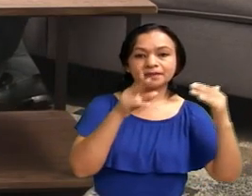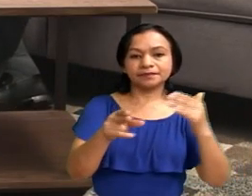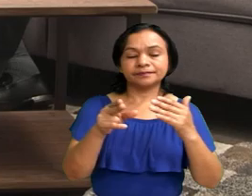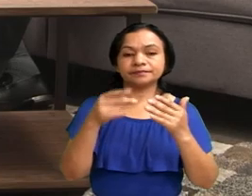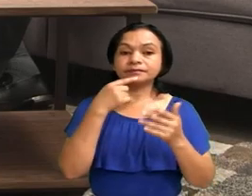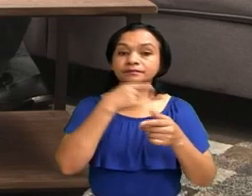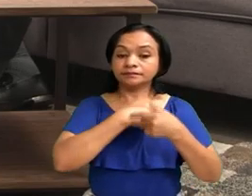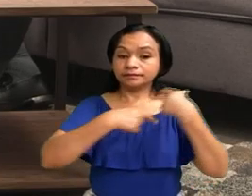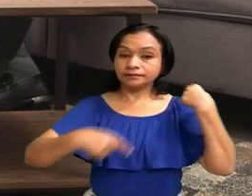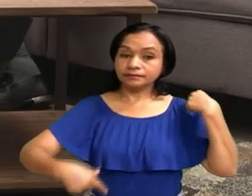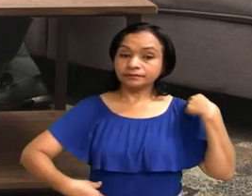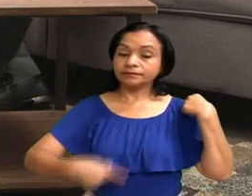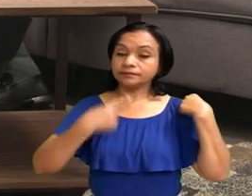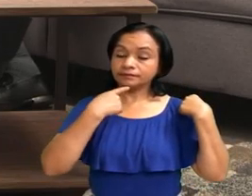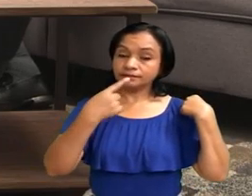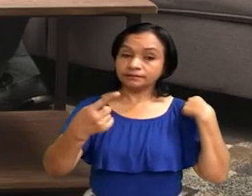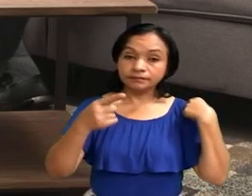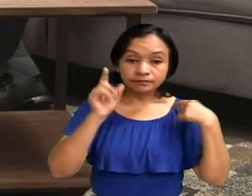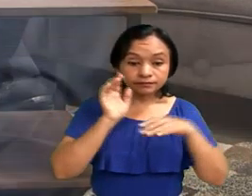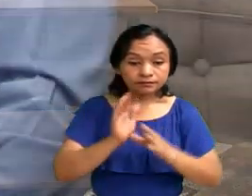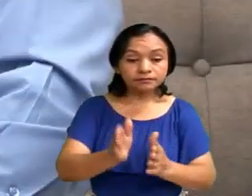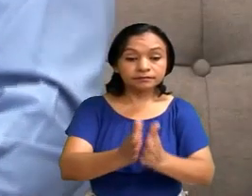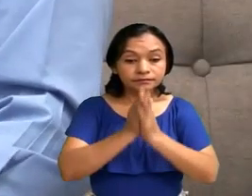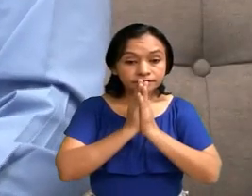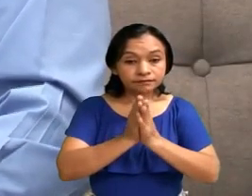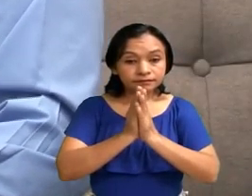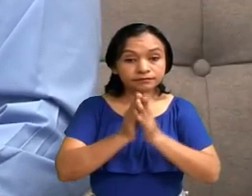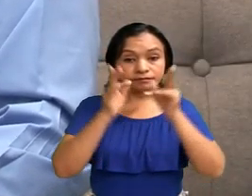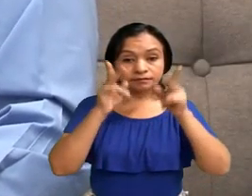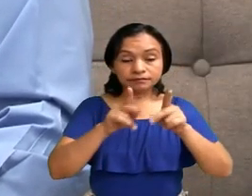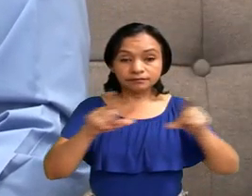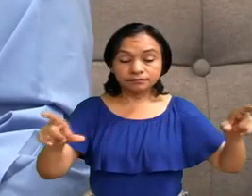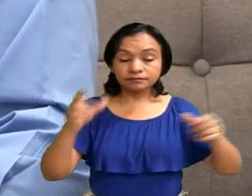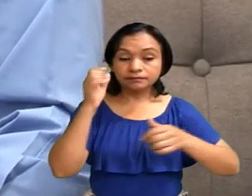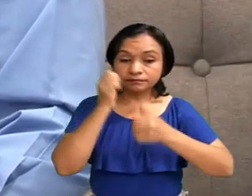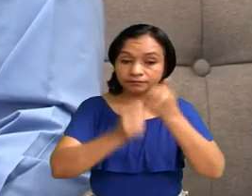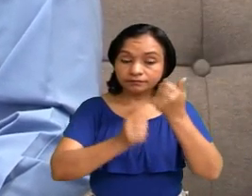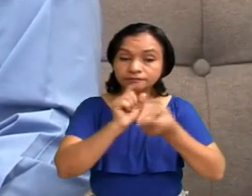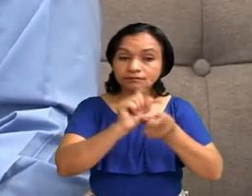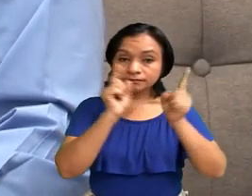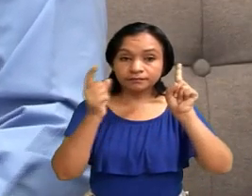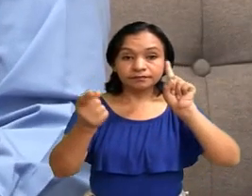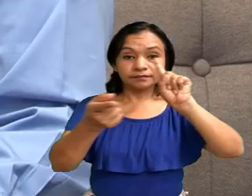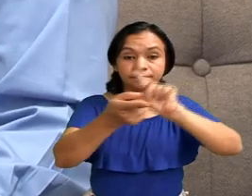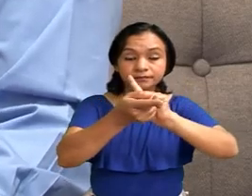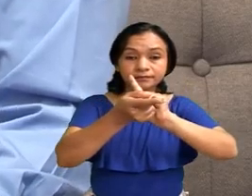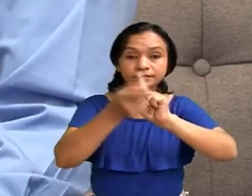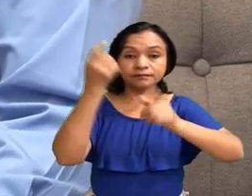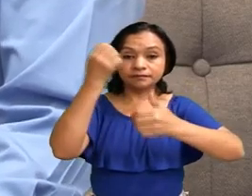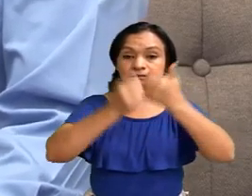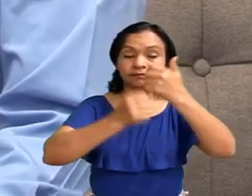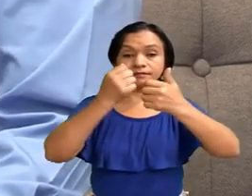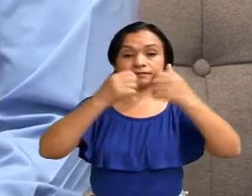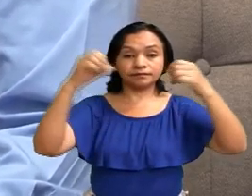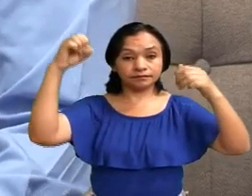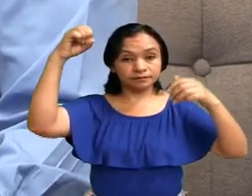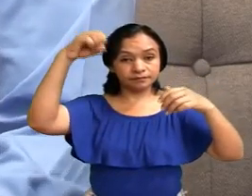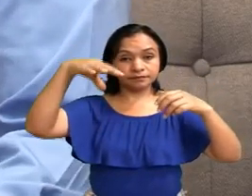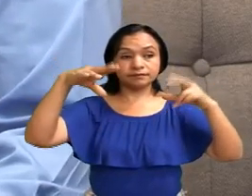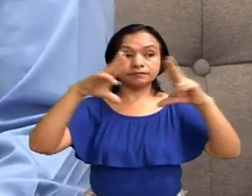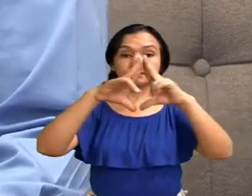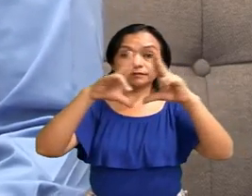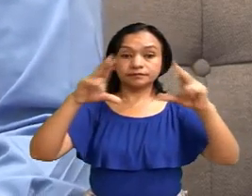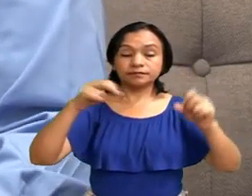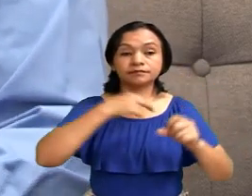dice: elaboren un plan de nación para resolver la crisis energética de Nicaragua. Y es lo que hicimos, y es lo